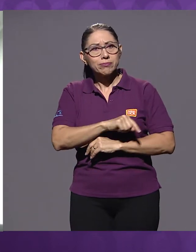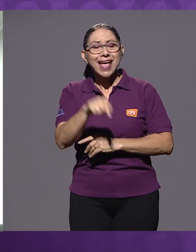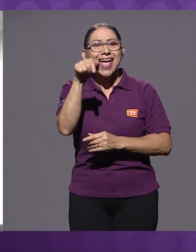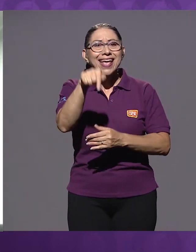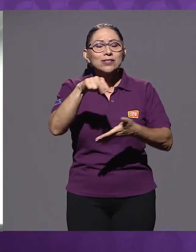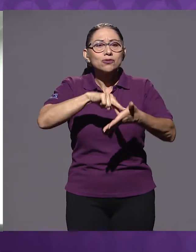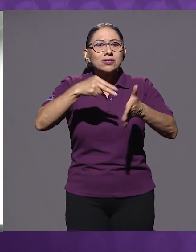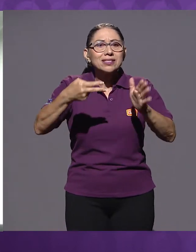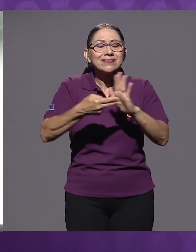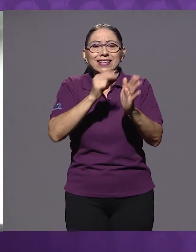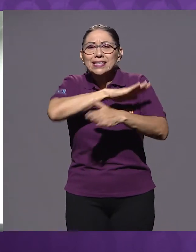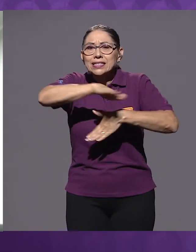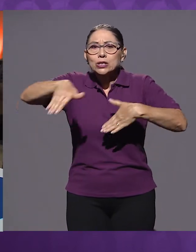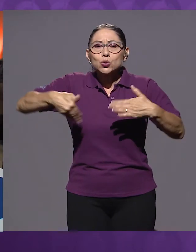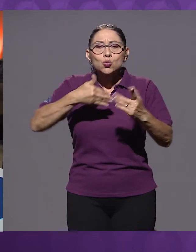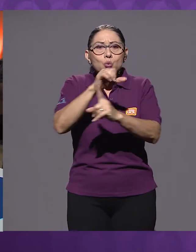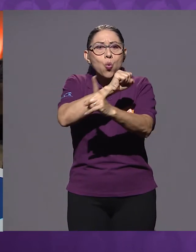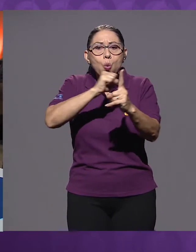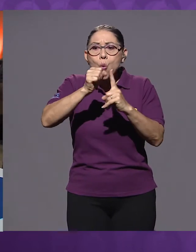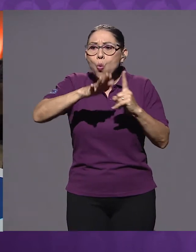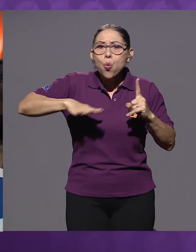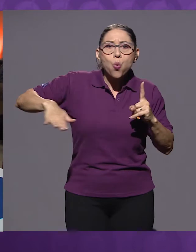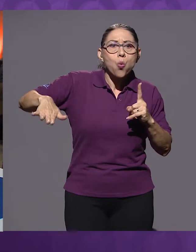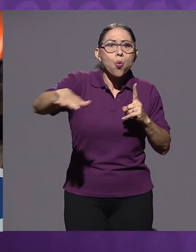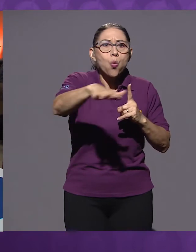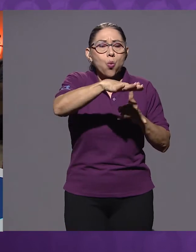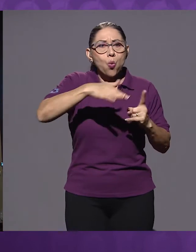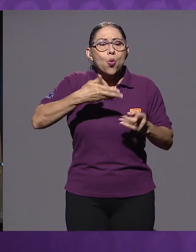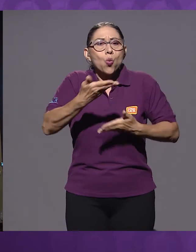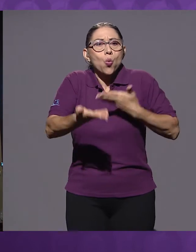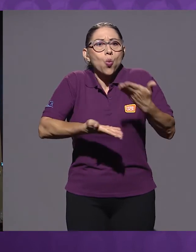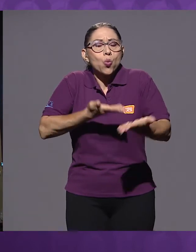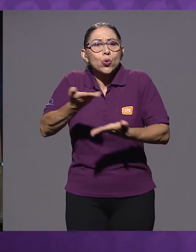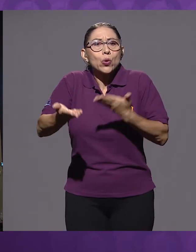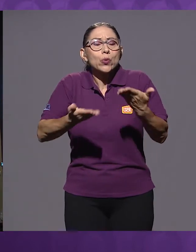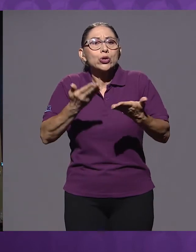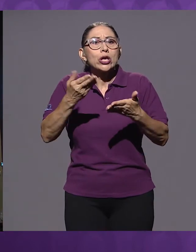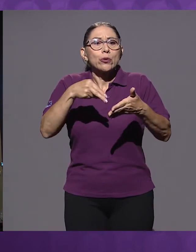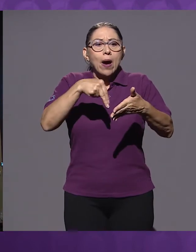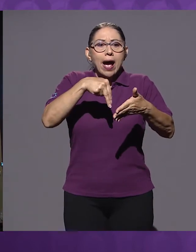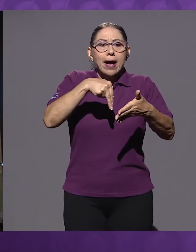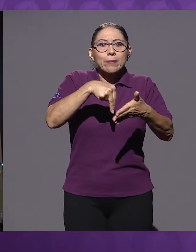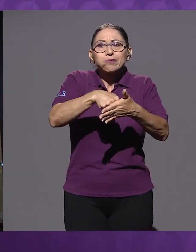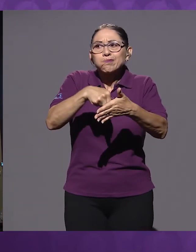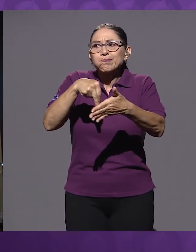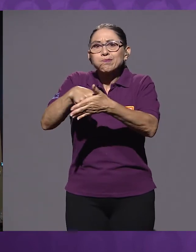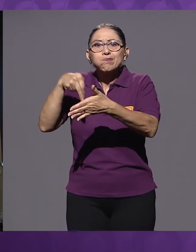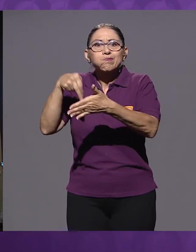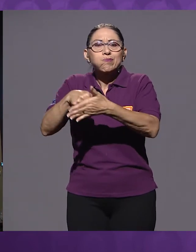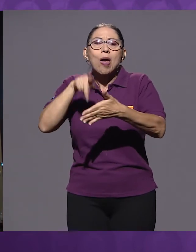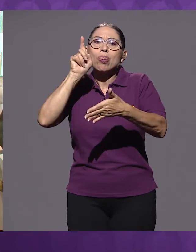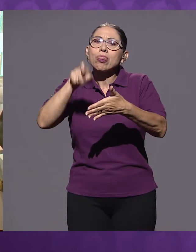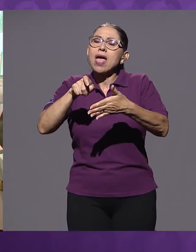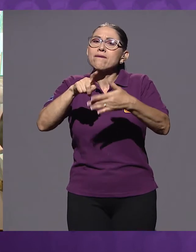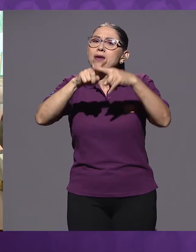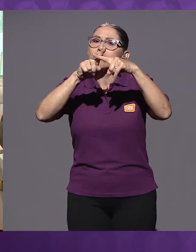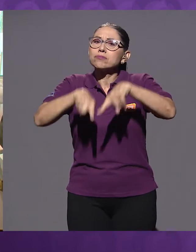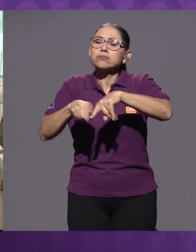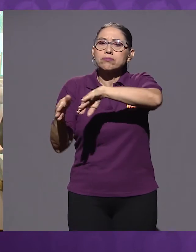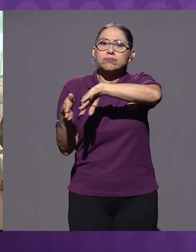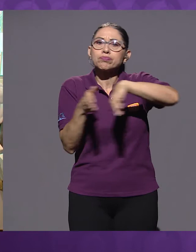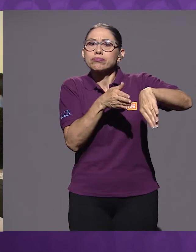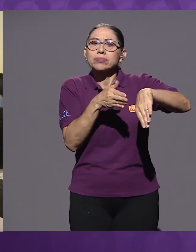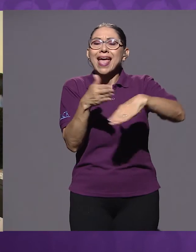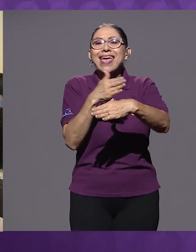de cómo toda la sociedad está contribuyendo a poner barreras que debemos eliminar entre